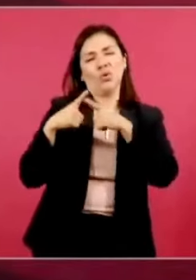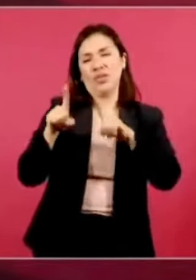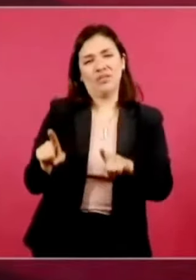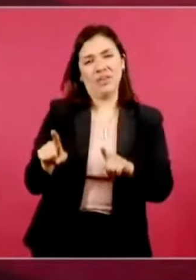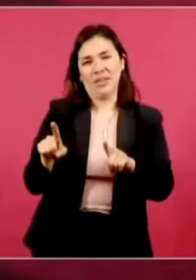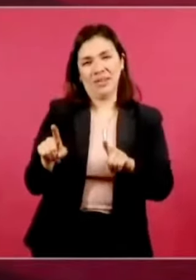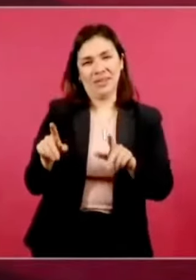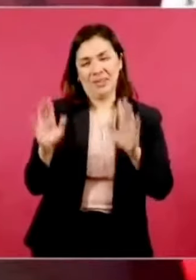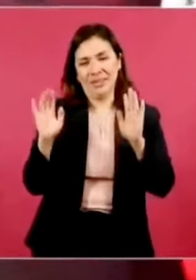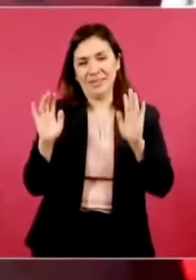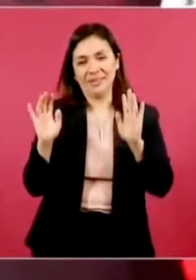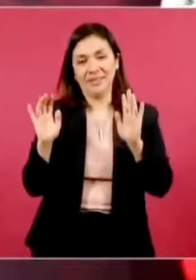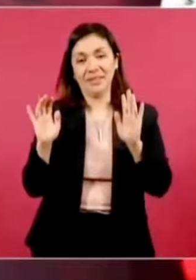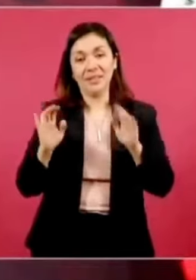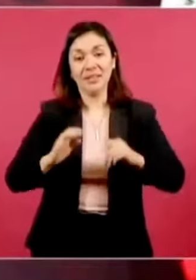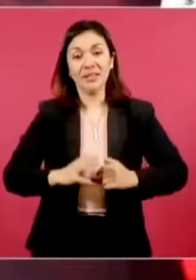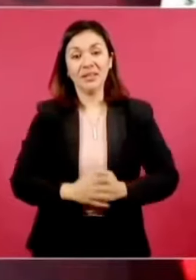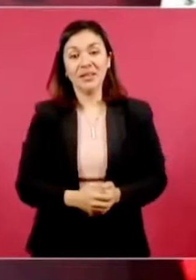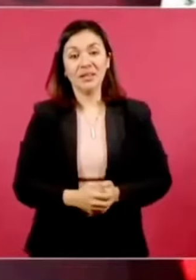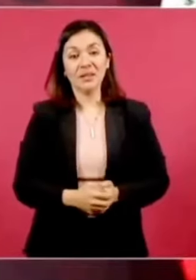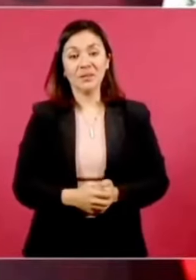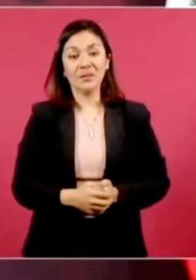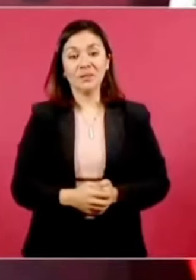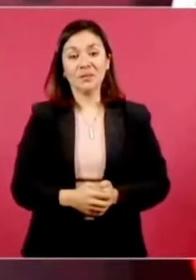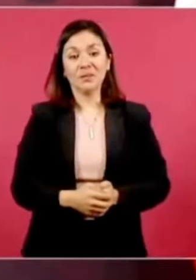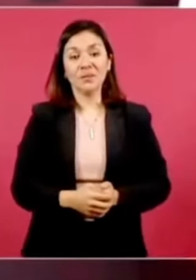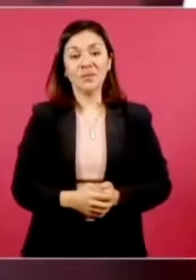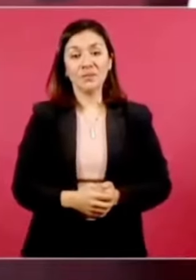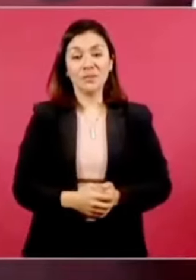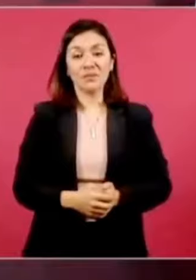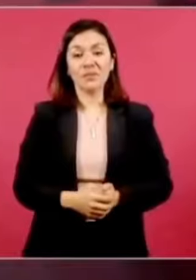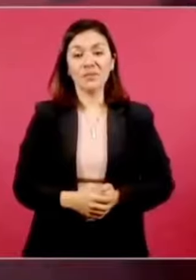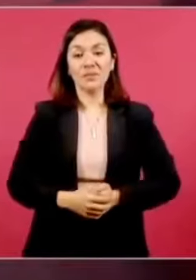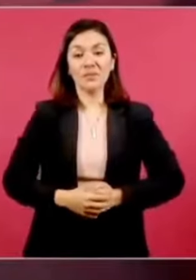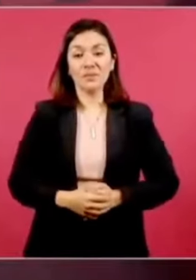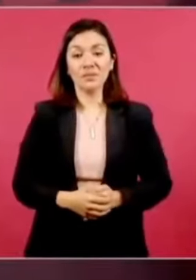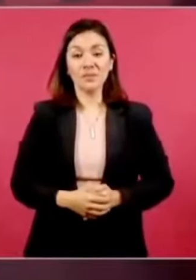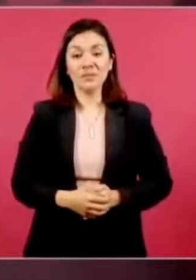en